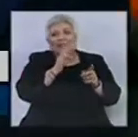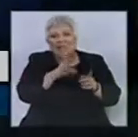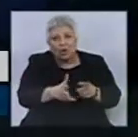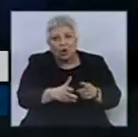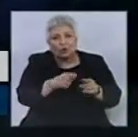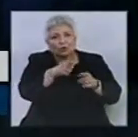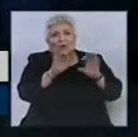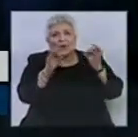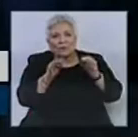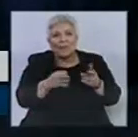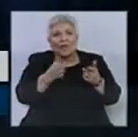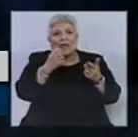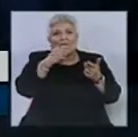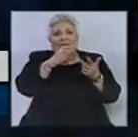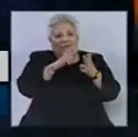y